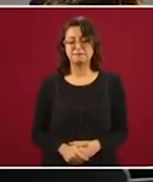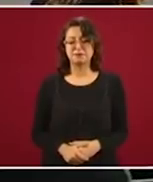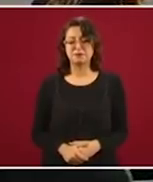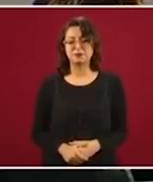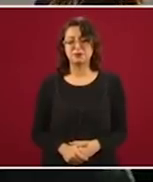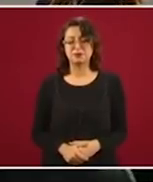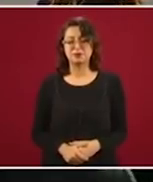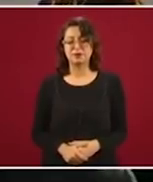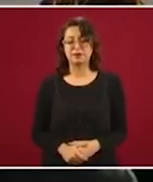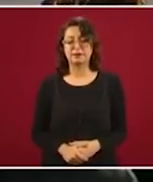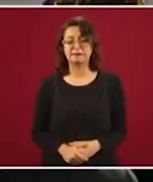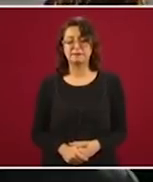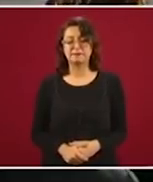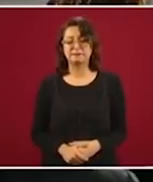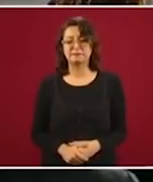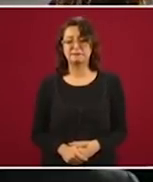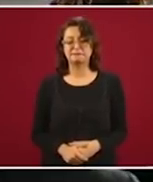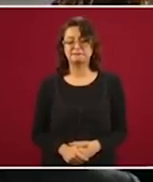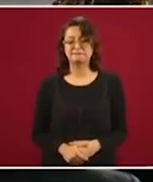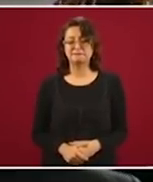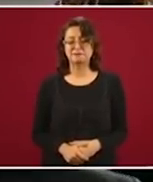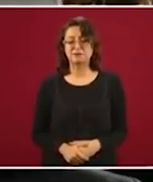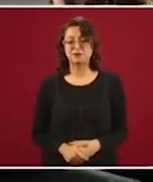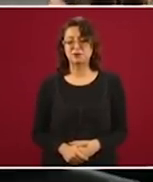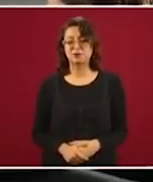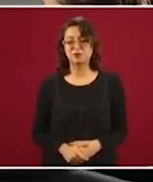Por eso ya estamos